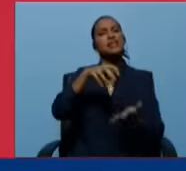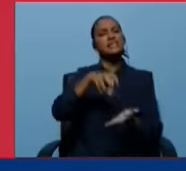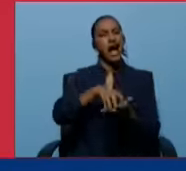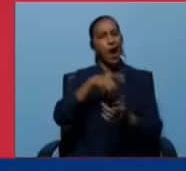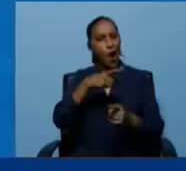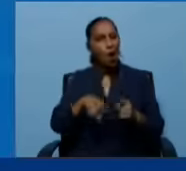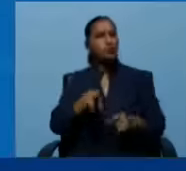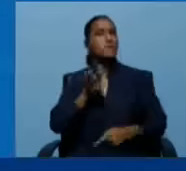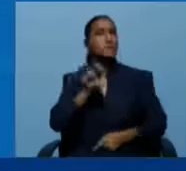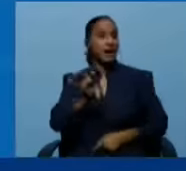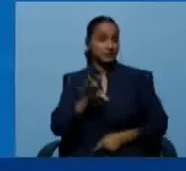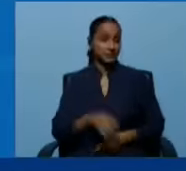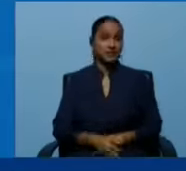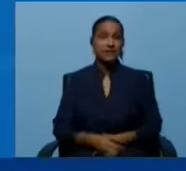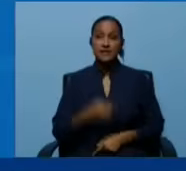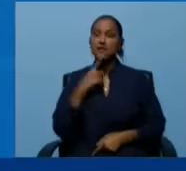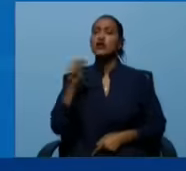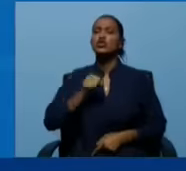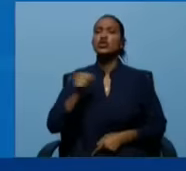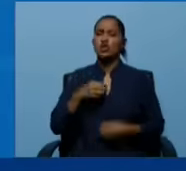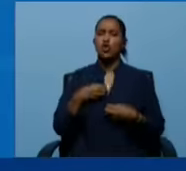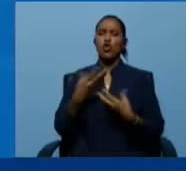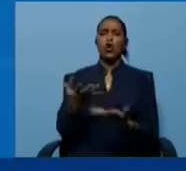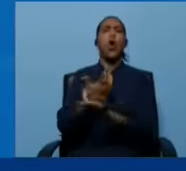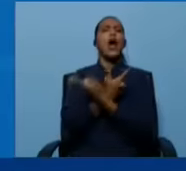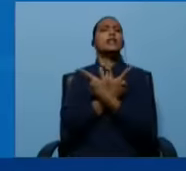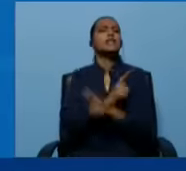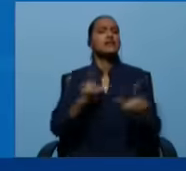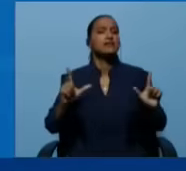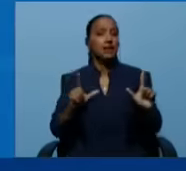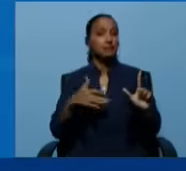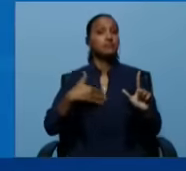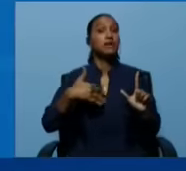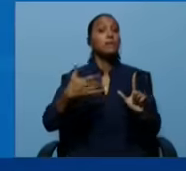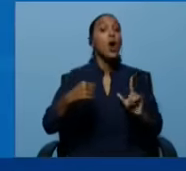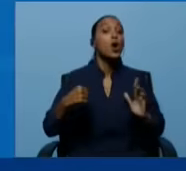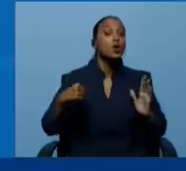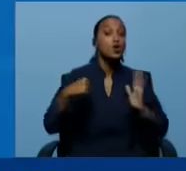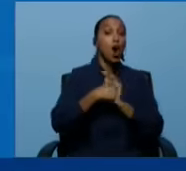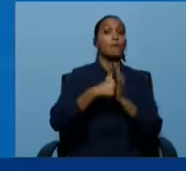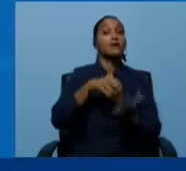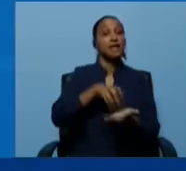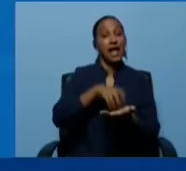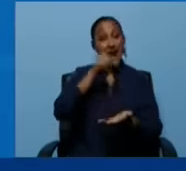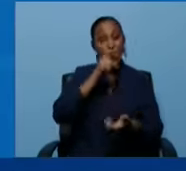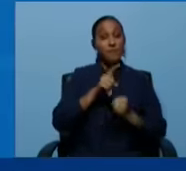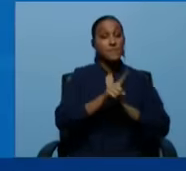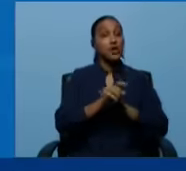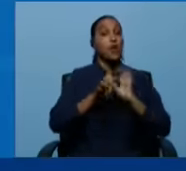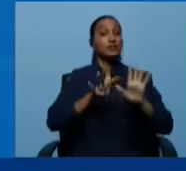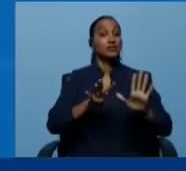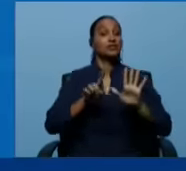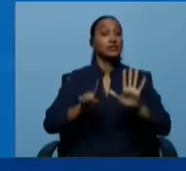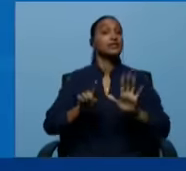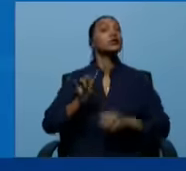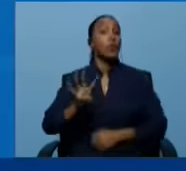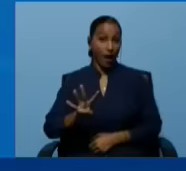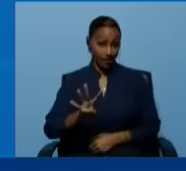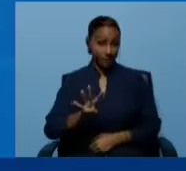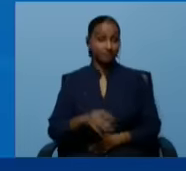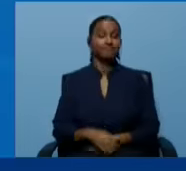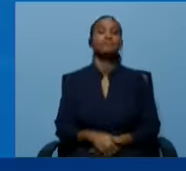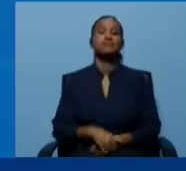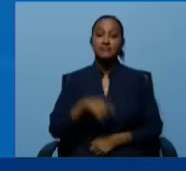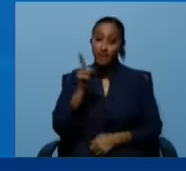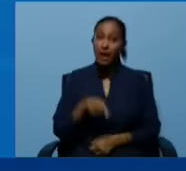En nombre de la libertad dieron el golpe de Estado contra Joao Goulart en 1964. En nombre de la